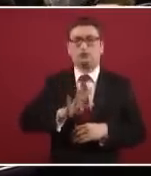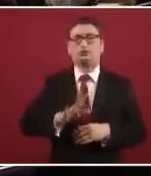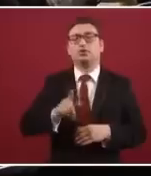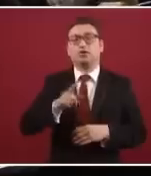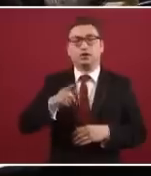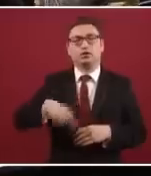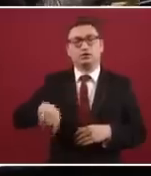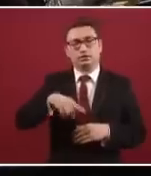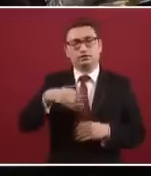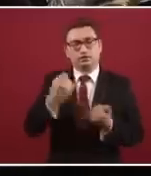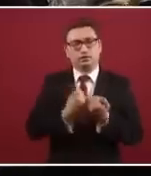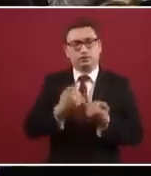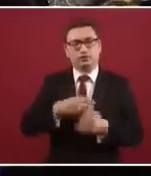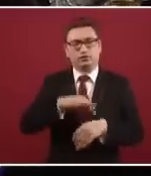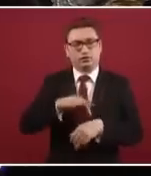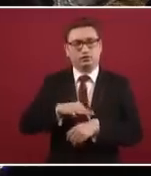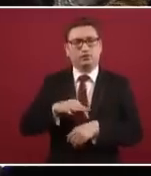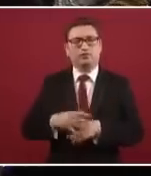Los médicos también piden